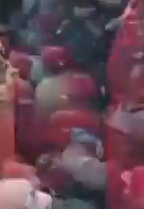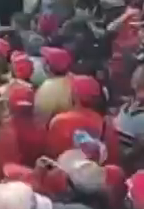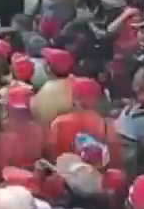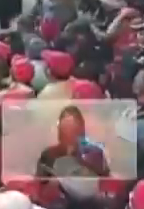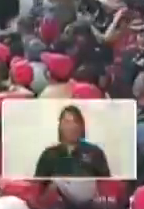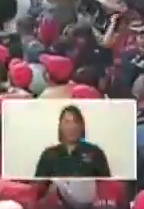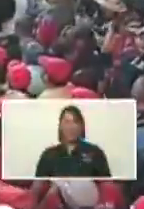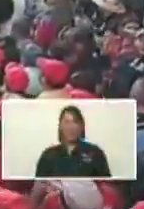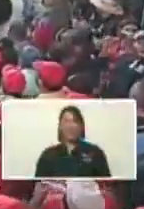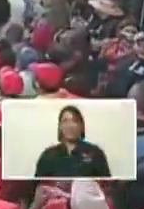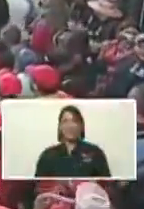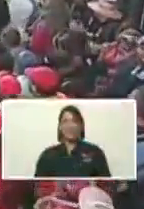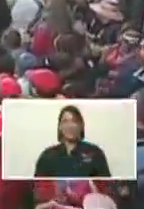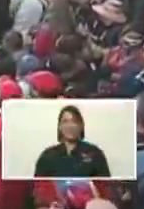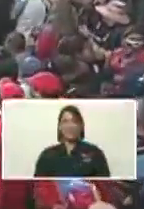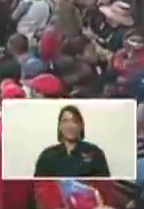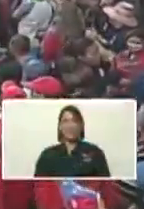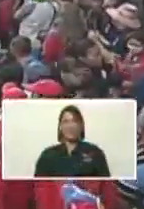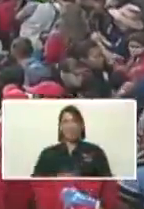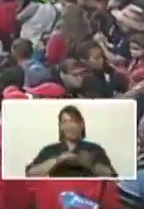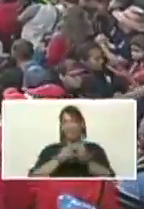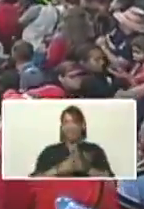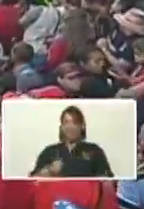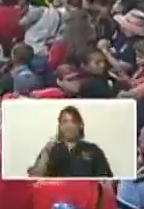Esos técnicos.